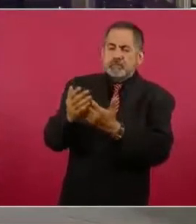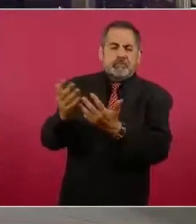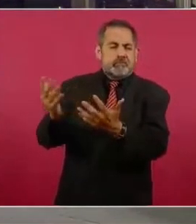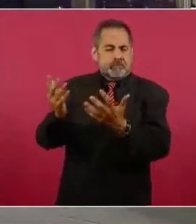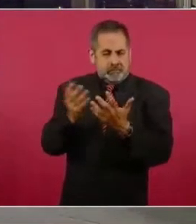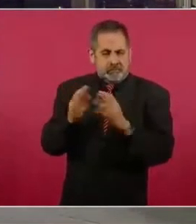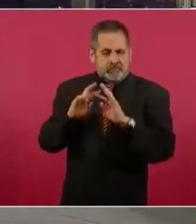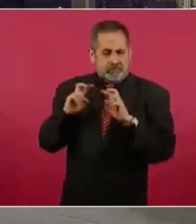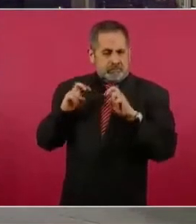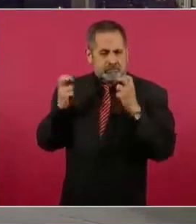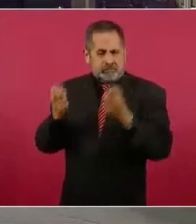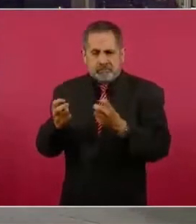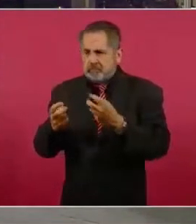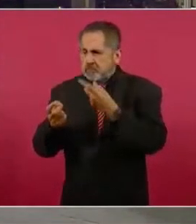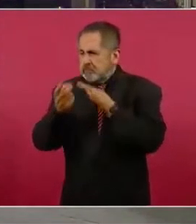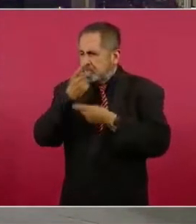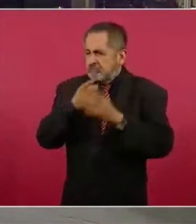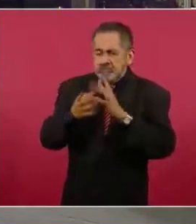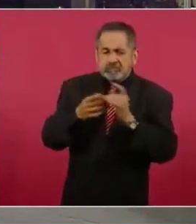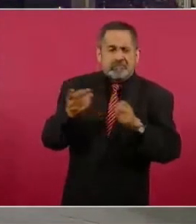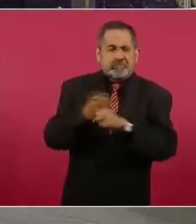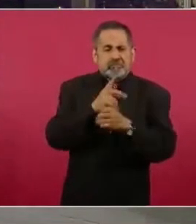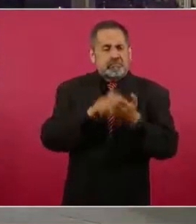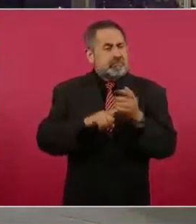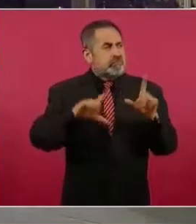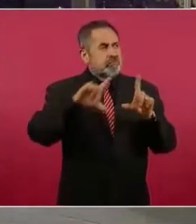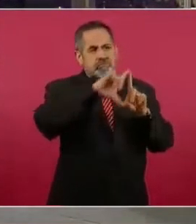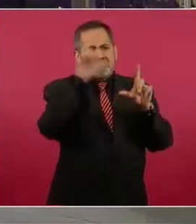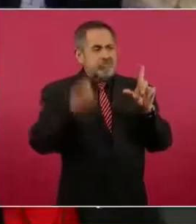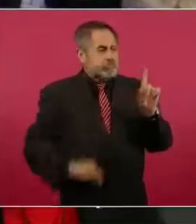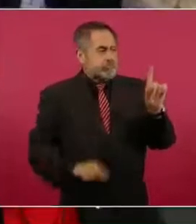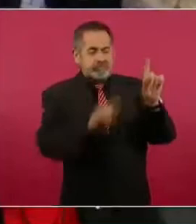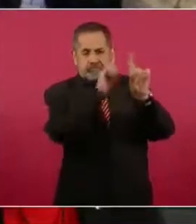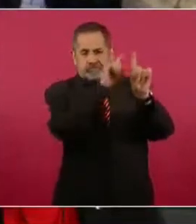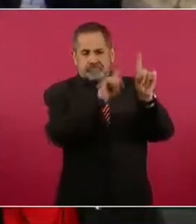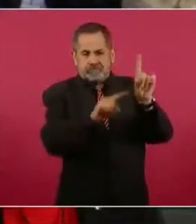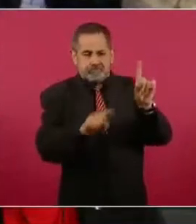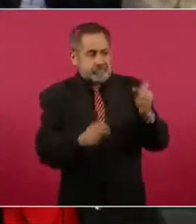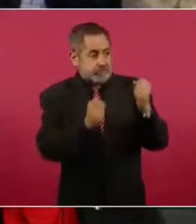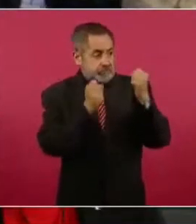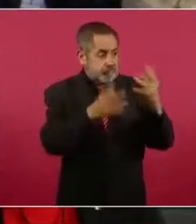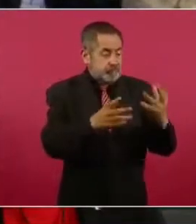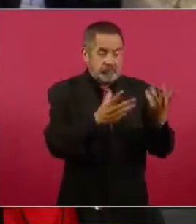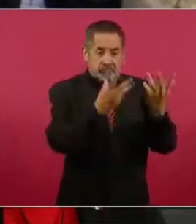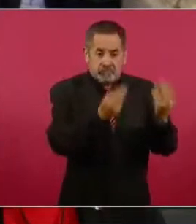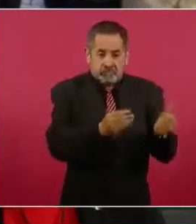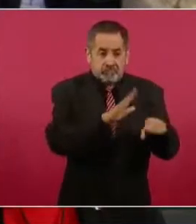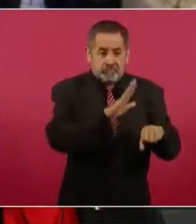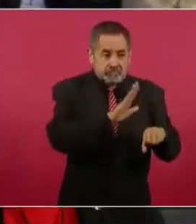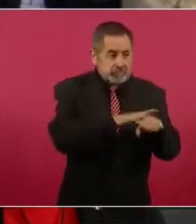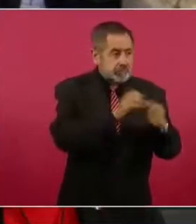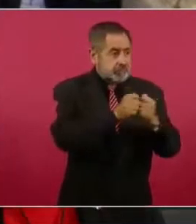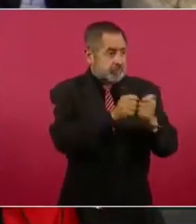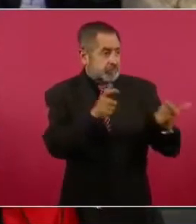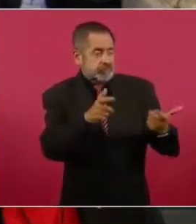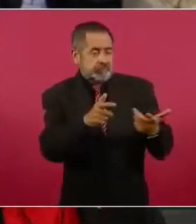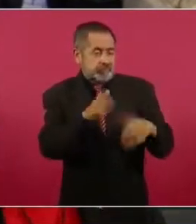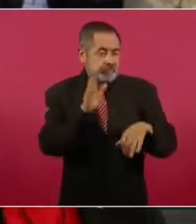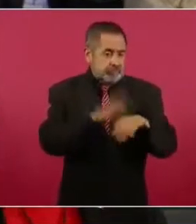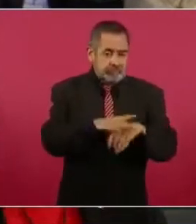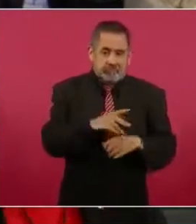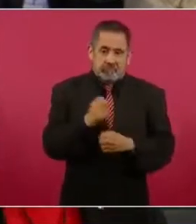reportado acerca de los cárteles, de los grupos de la delincuencia organizada? ¿Hay más? ¿Se incrementaron? ¿Hay algunos cárteles que